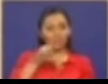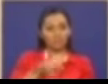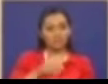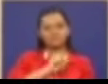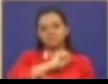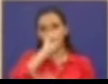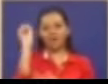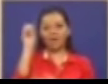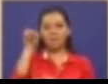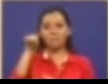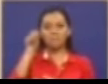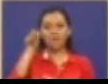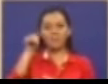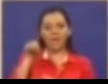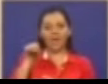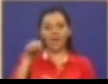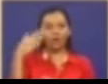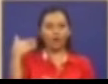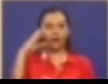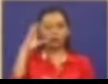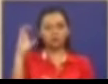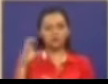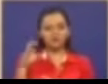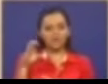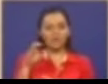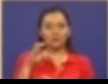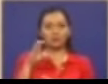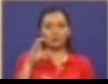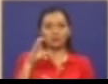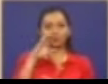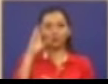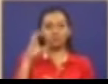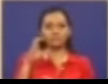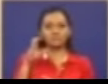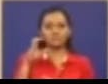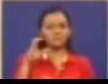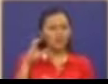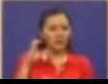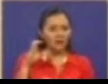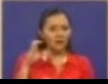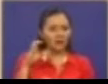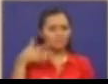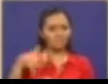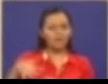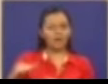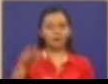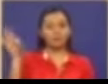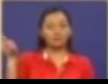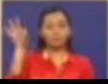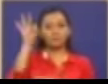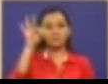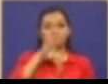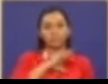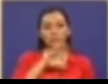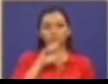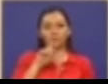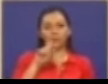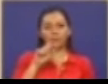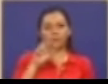la parte de la costa de Cotopaxi, con Picantería Costa Mar, su representante Marcelo